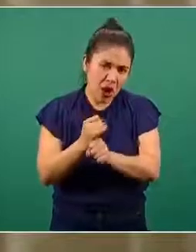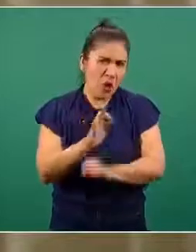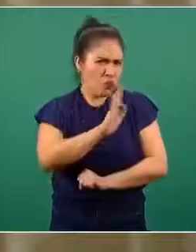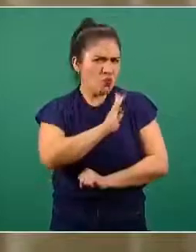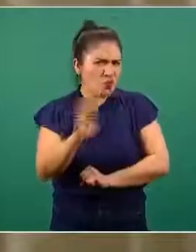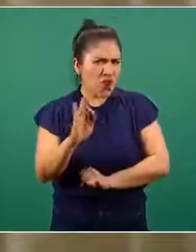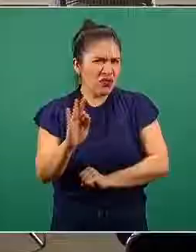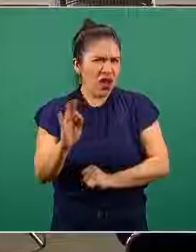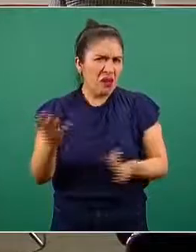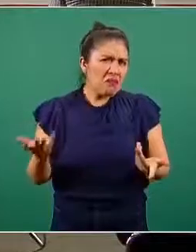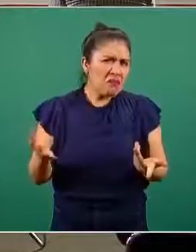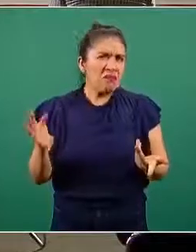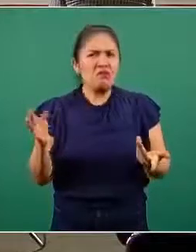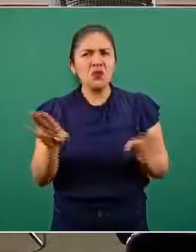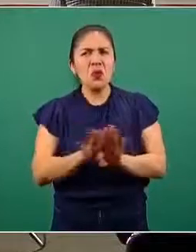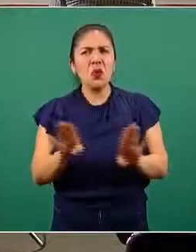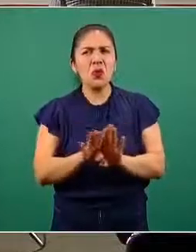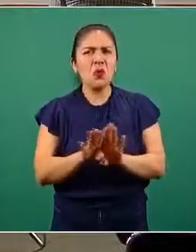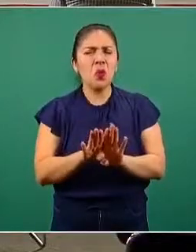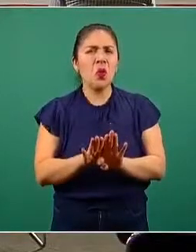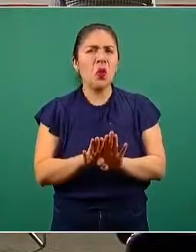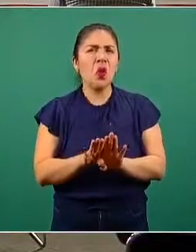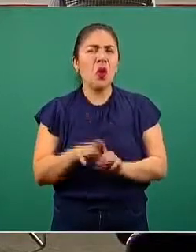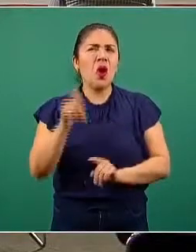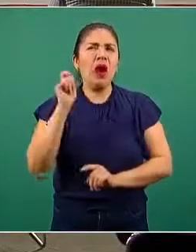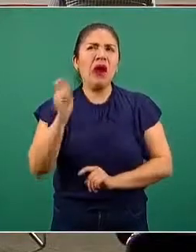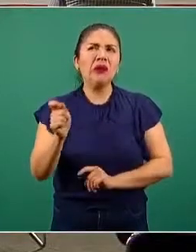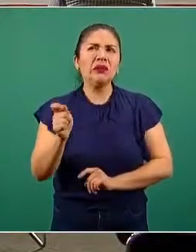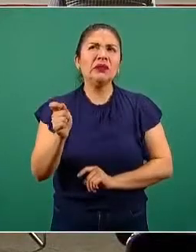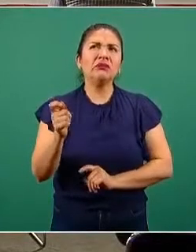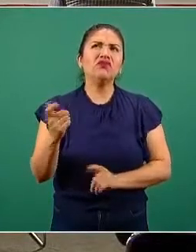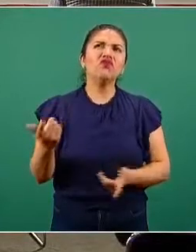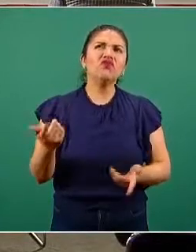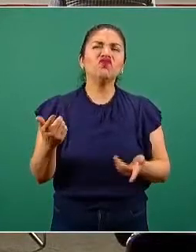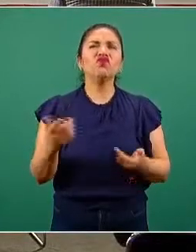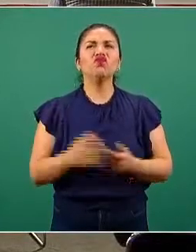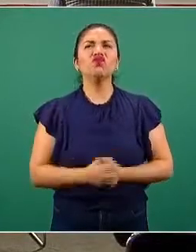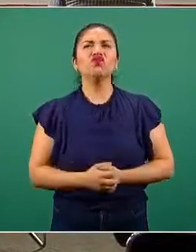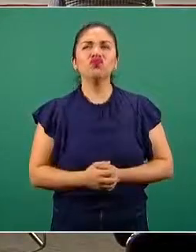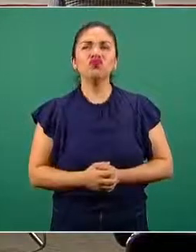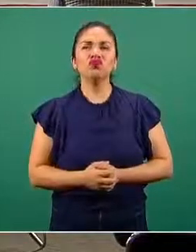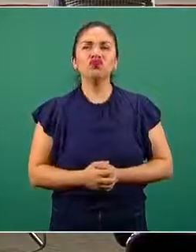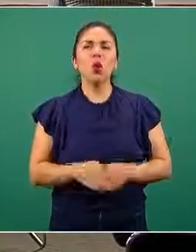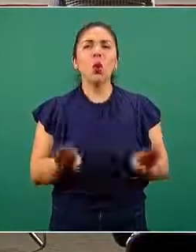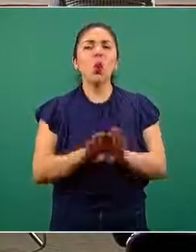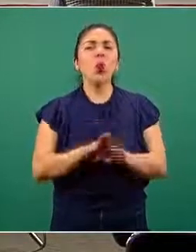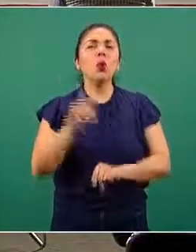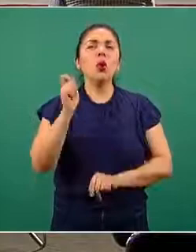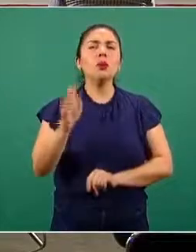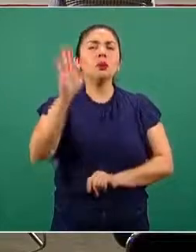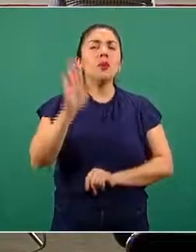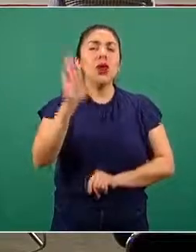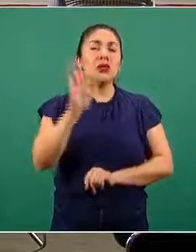Podríamos quizá llamarlo algún tipo de pérdida